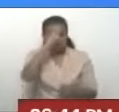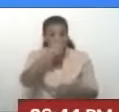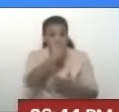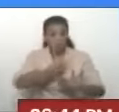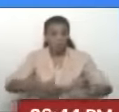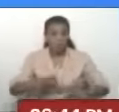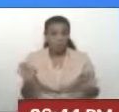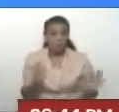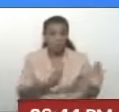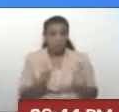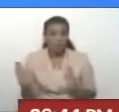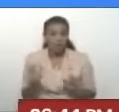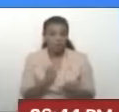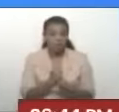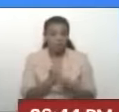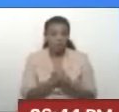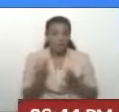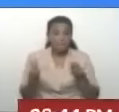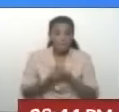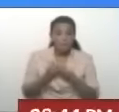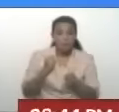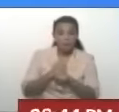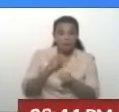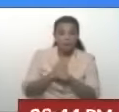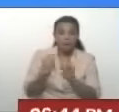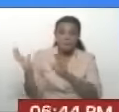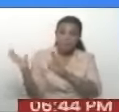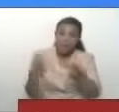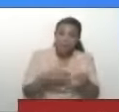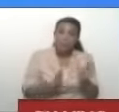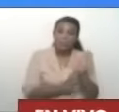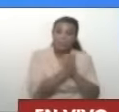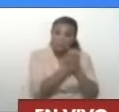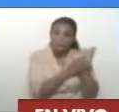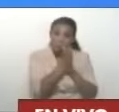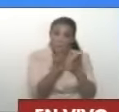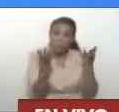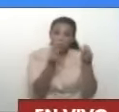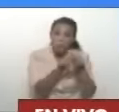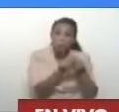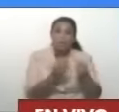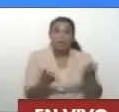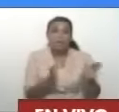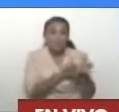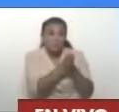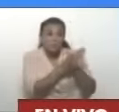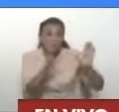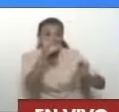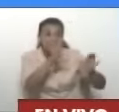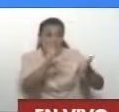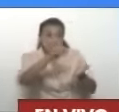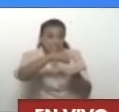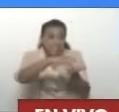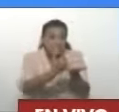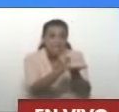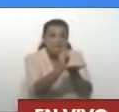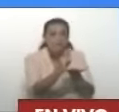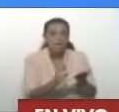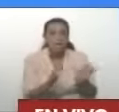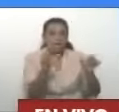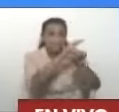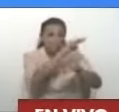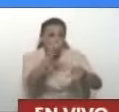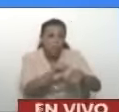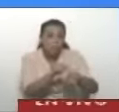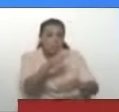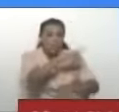con todos los planes de vamos a trabajar. El plan de emprendimiento, emprender juntos, el plan de siembra, el plan del Sistema Nacional